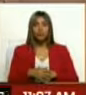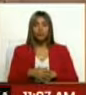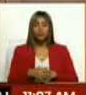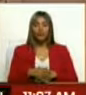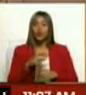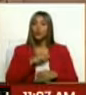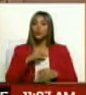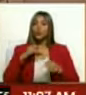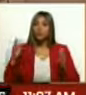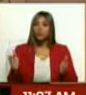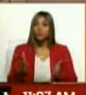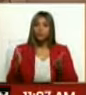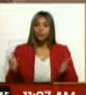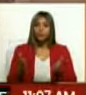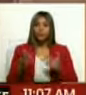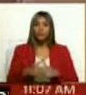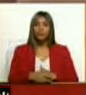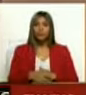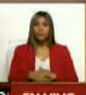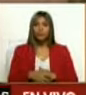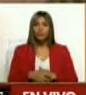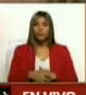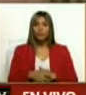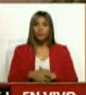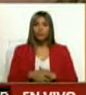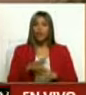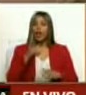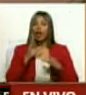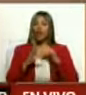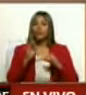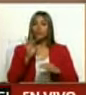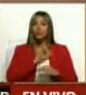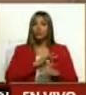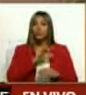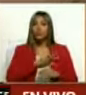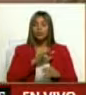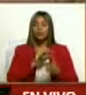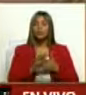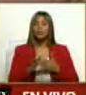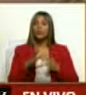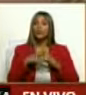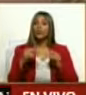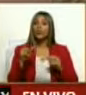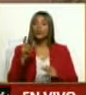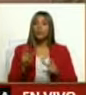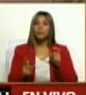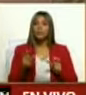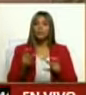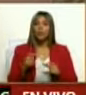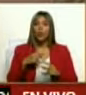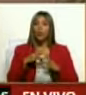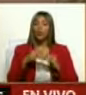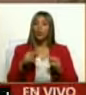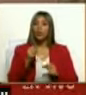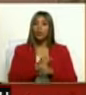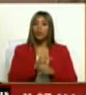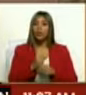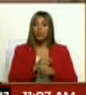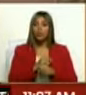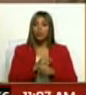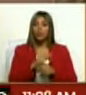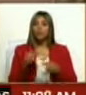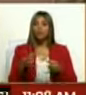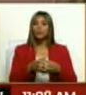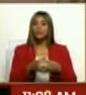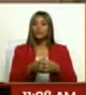estamos promoviendo la comunicación social a través de todas las personas, de todos los trabajadores del